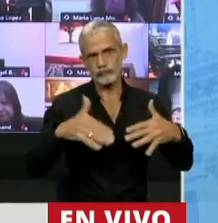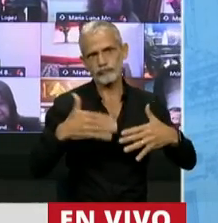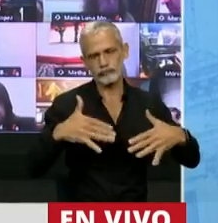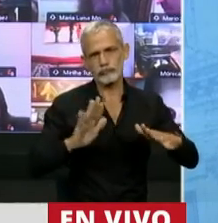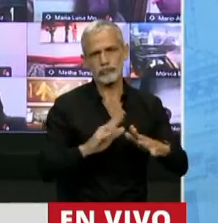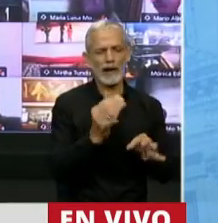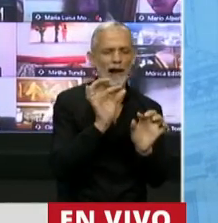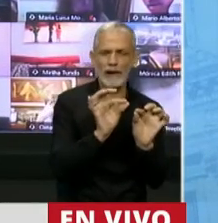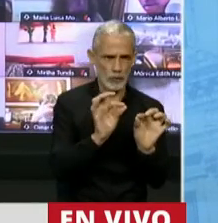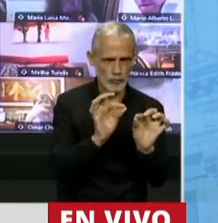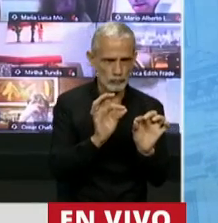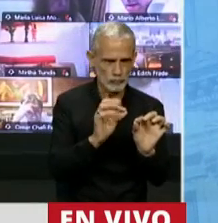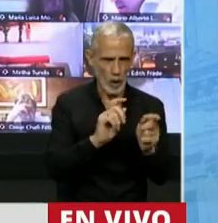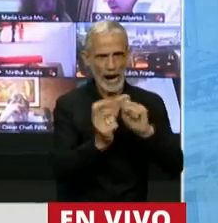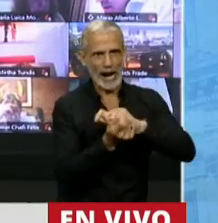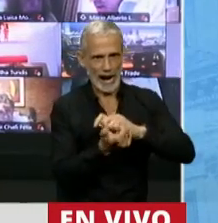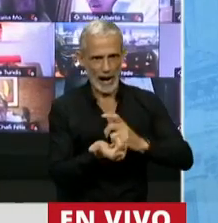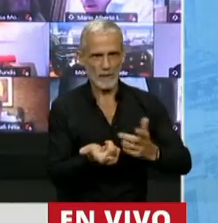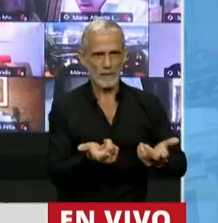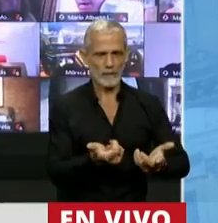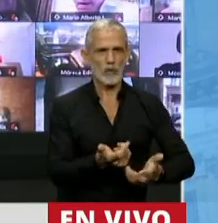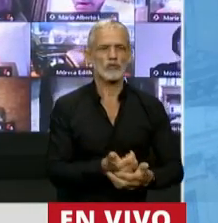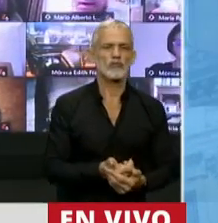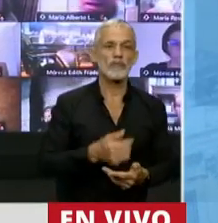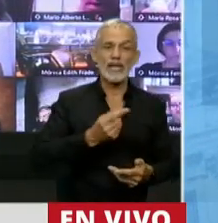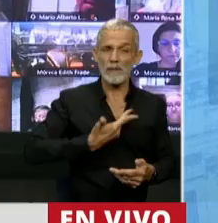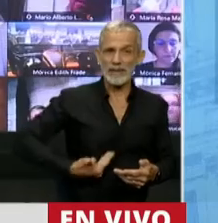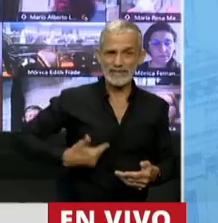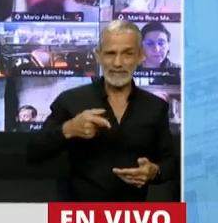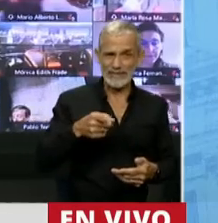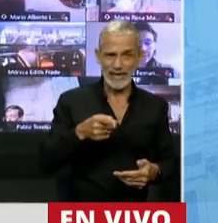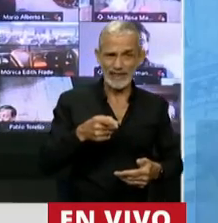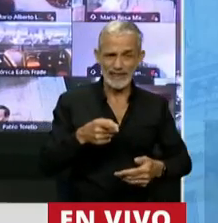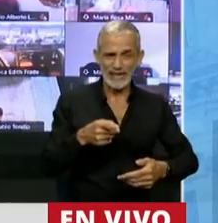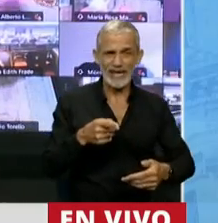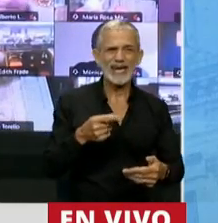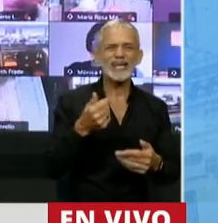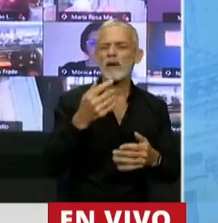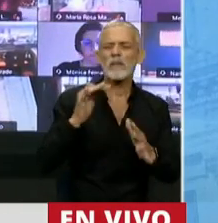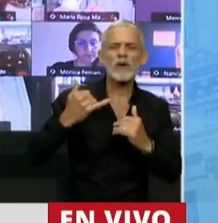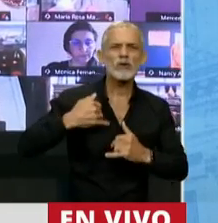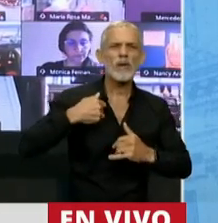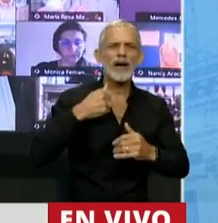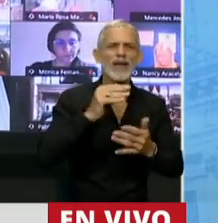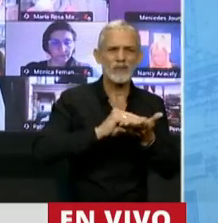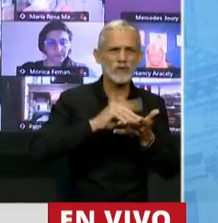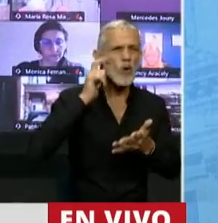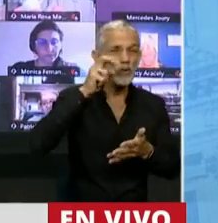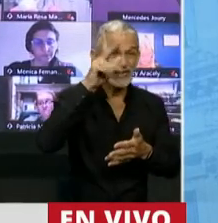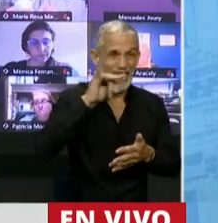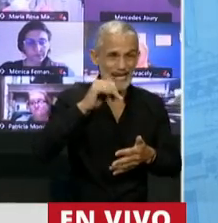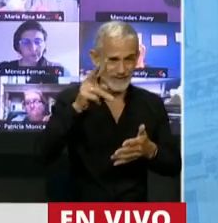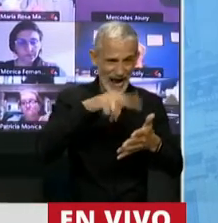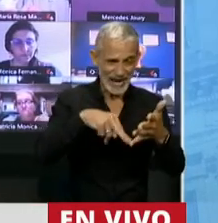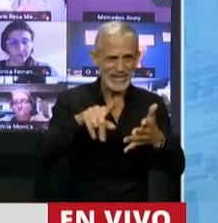sustanciales. Recién me decía el presidente, el diputado Gutiérrez, la Valer.